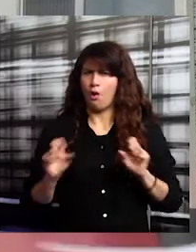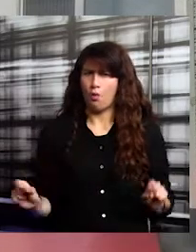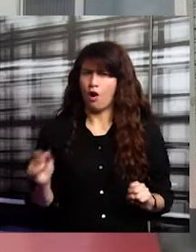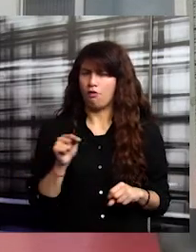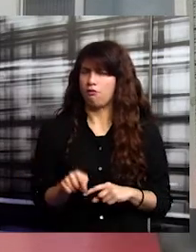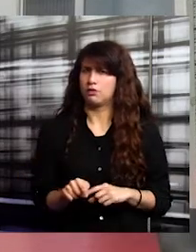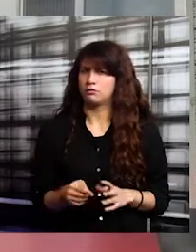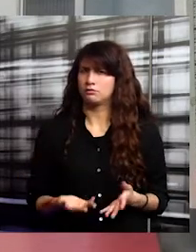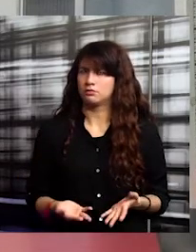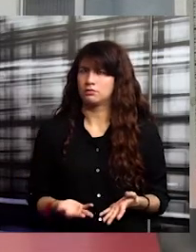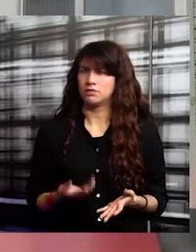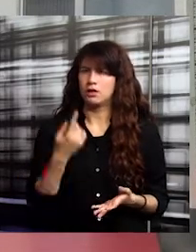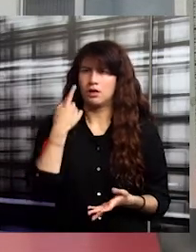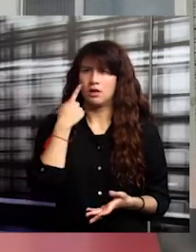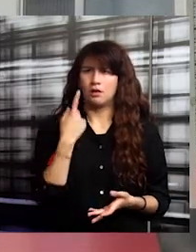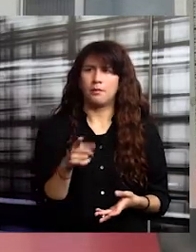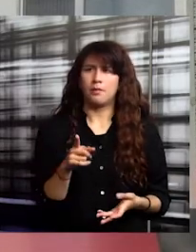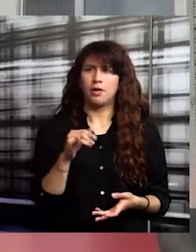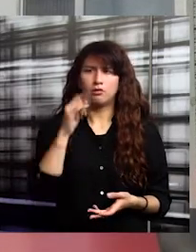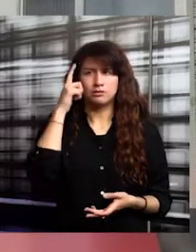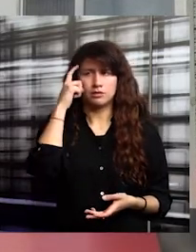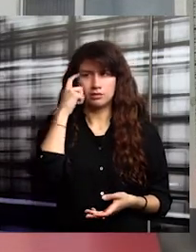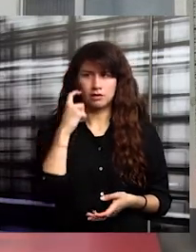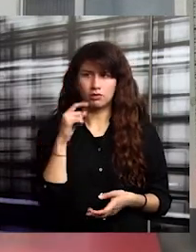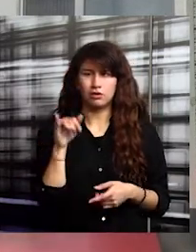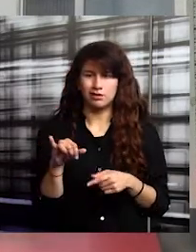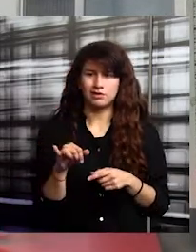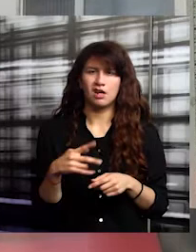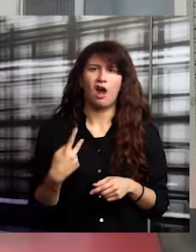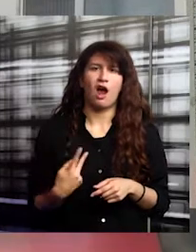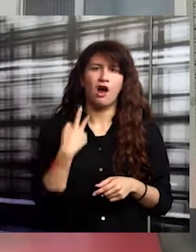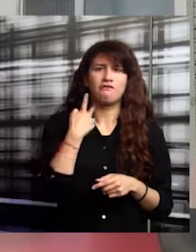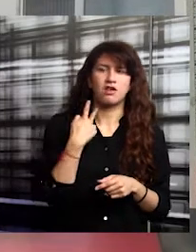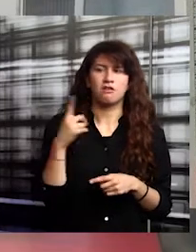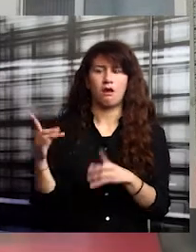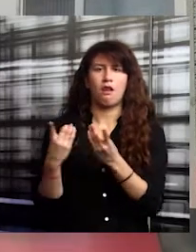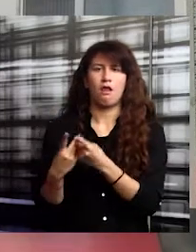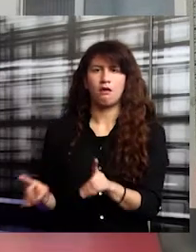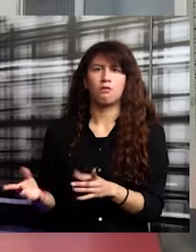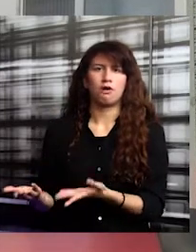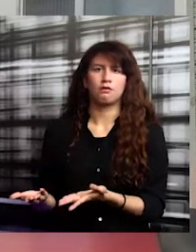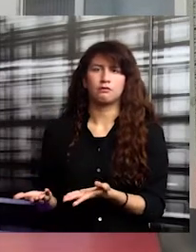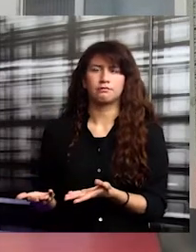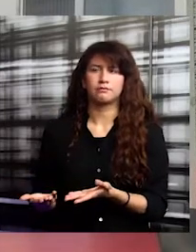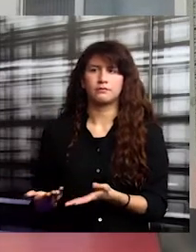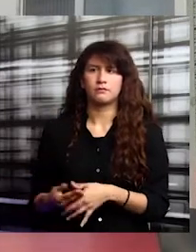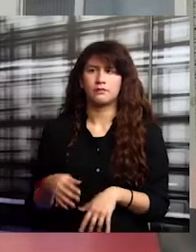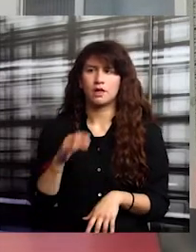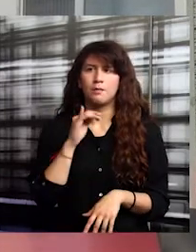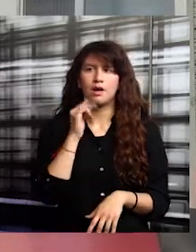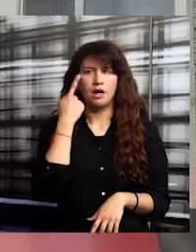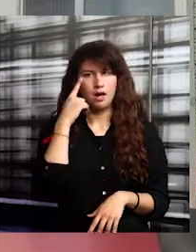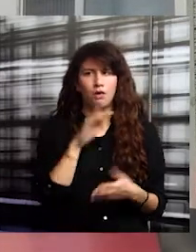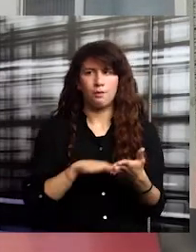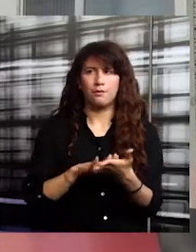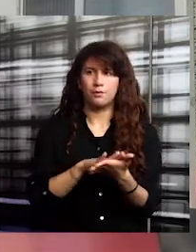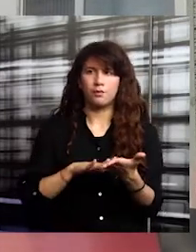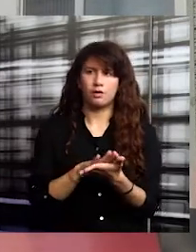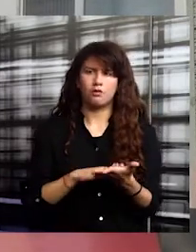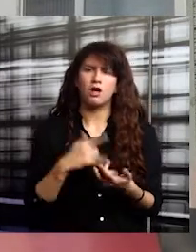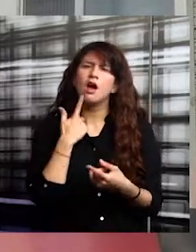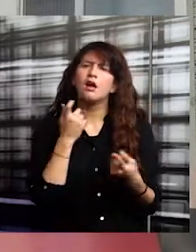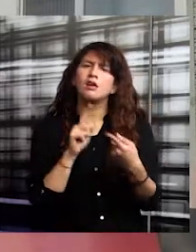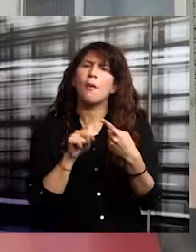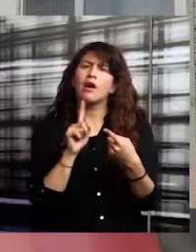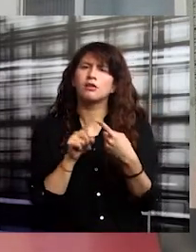meritocracia. Pero, por ejemplo, ¿qué participación van a tener las regiones en esta asamblea?